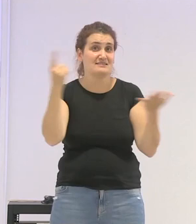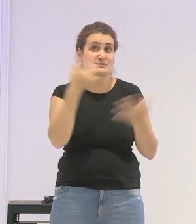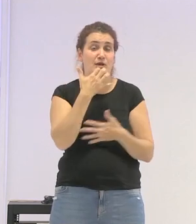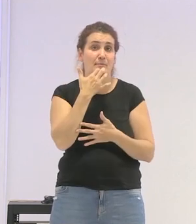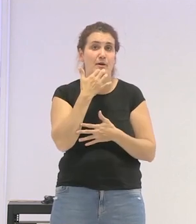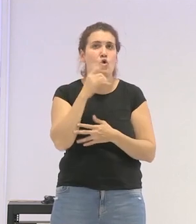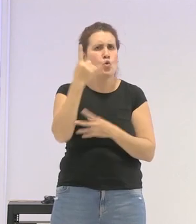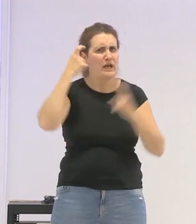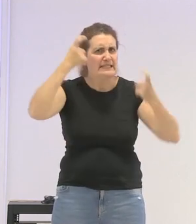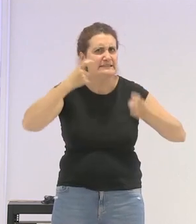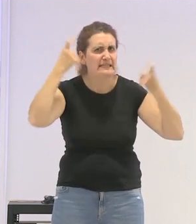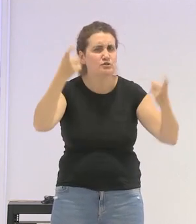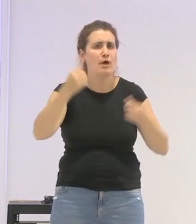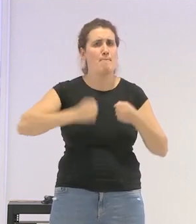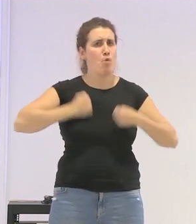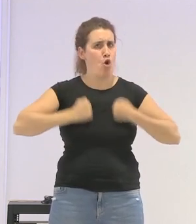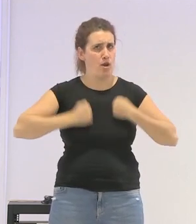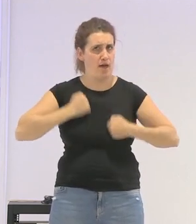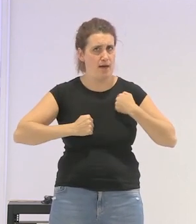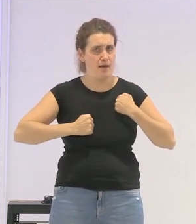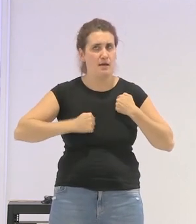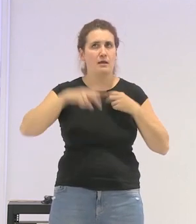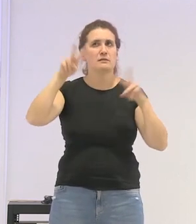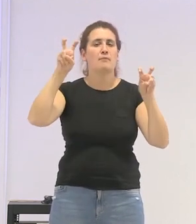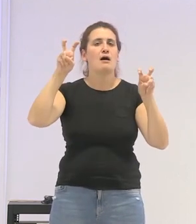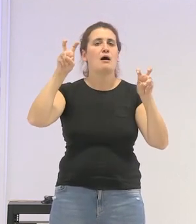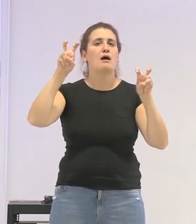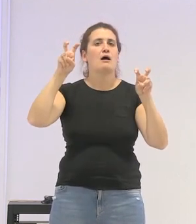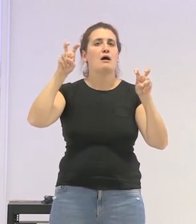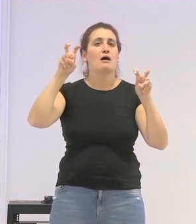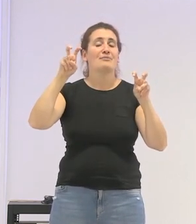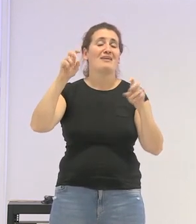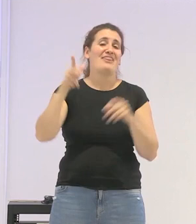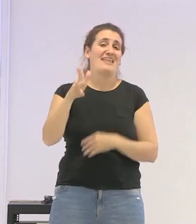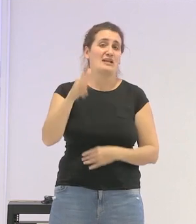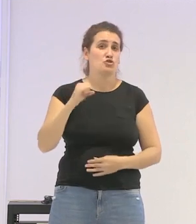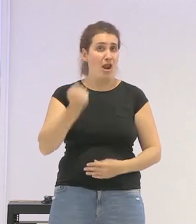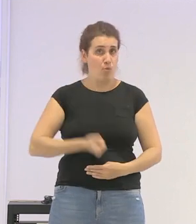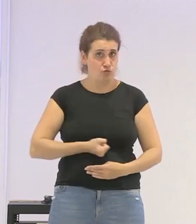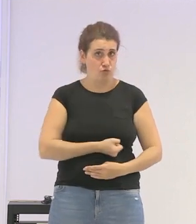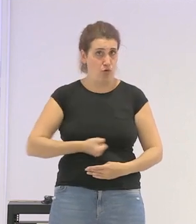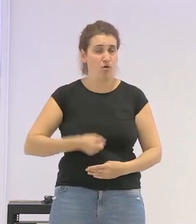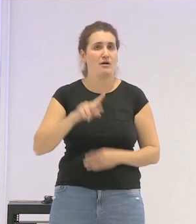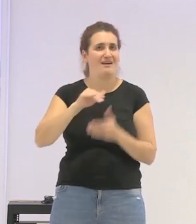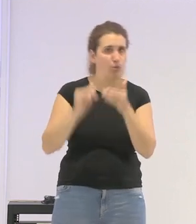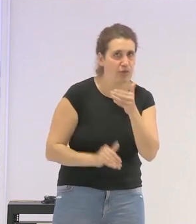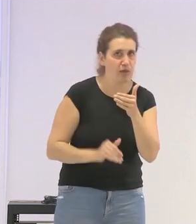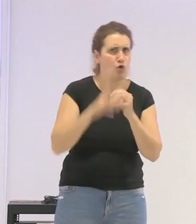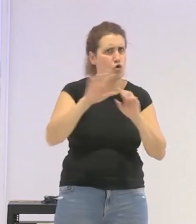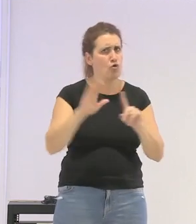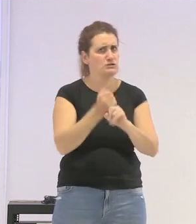los intentos que hubo en Polonia de reducir el derecho al aborto, que bueno, ahora lo han conseguido, pero el primero fue en